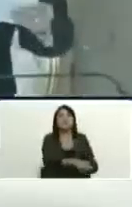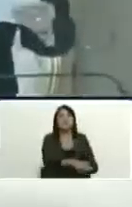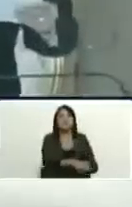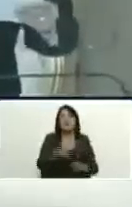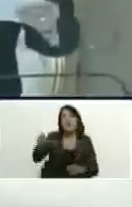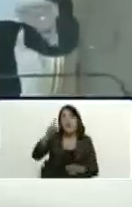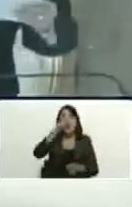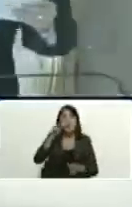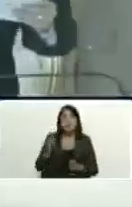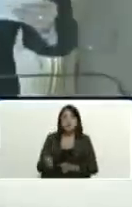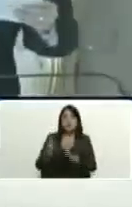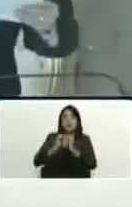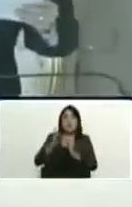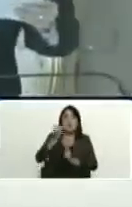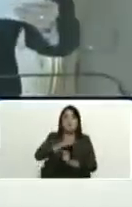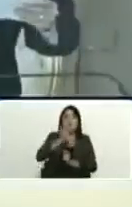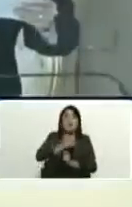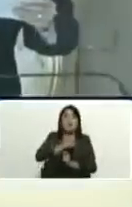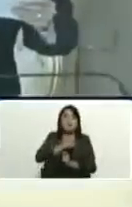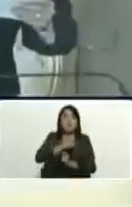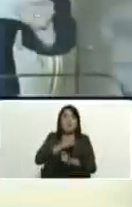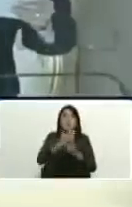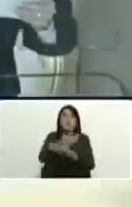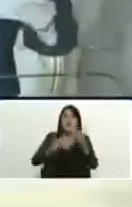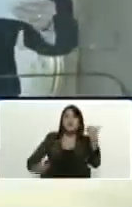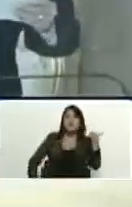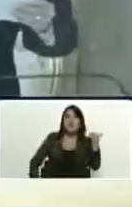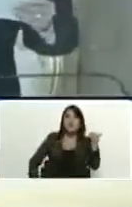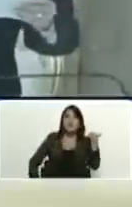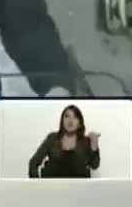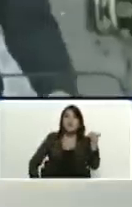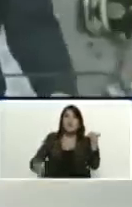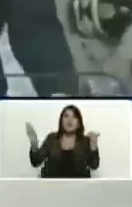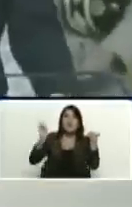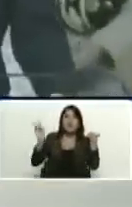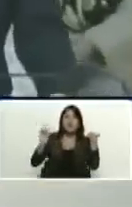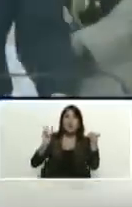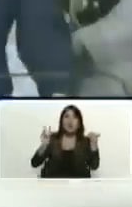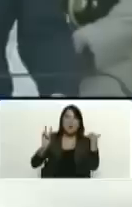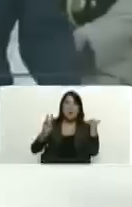hombre se autojuramentó como presidente de Venezuela.